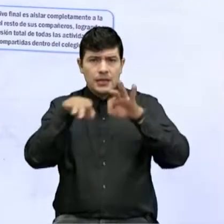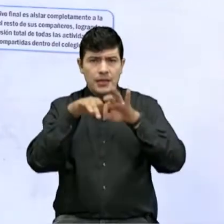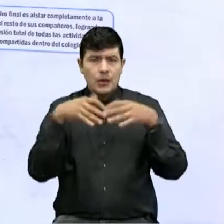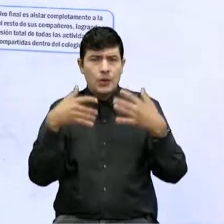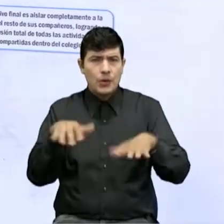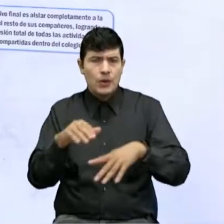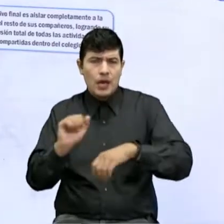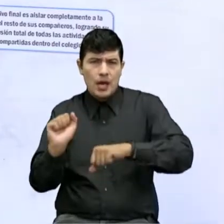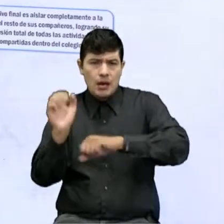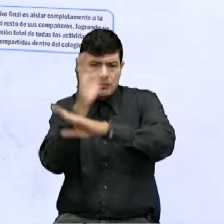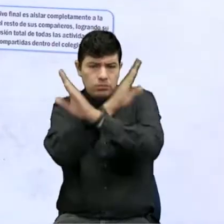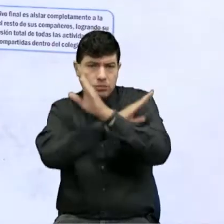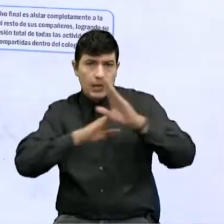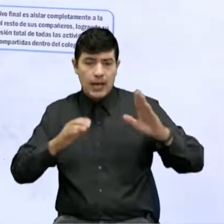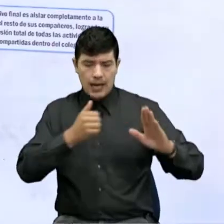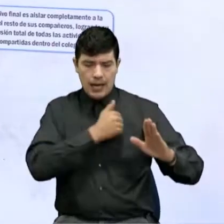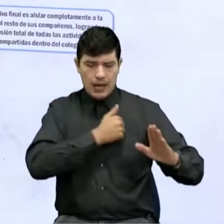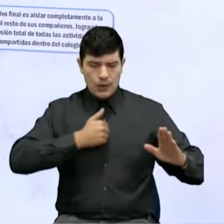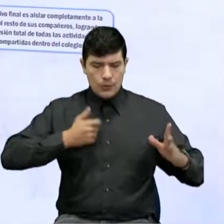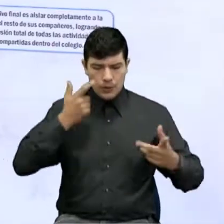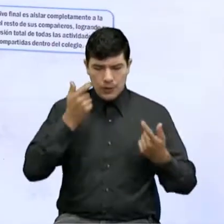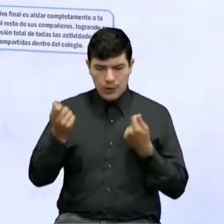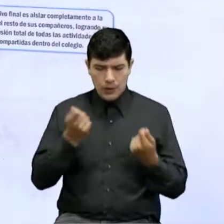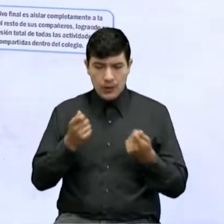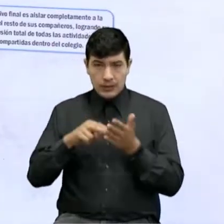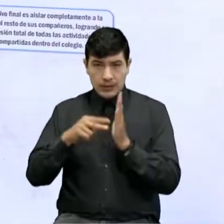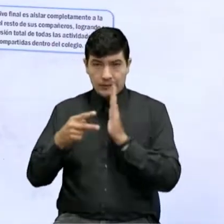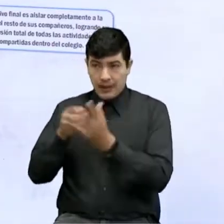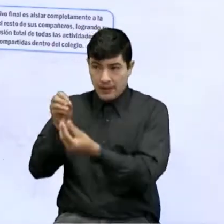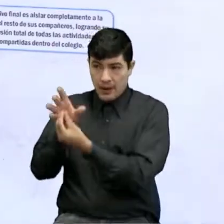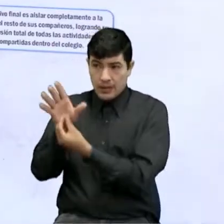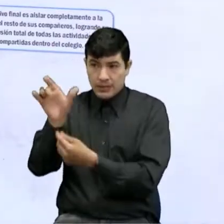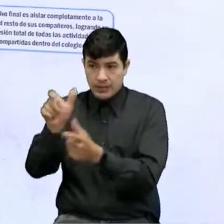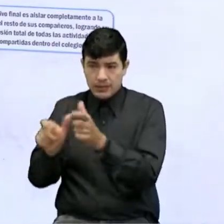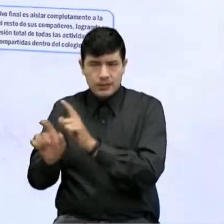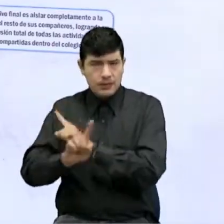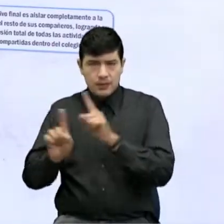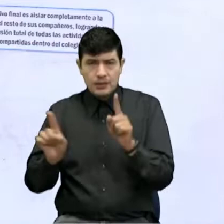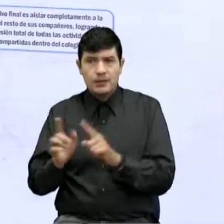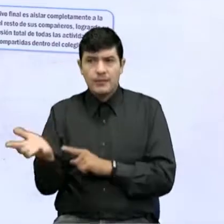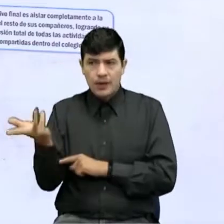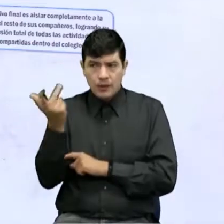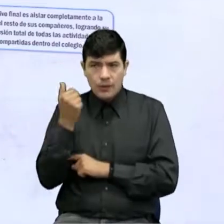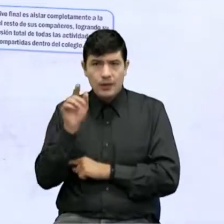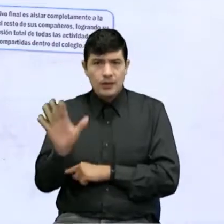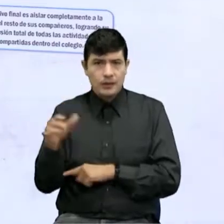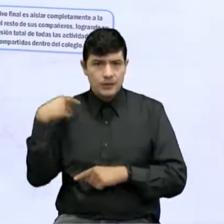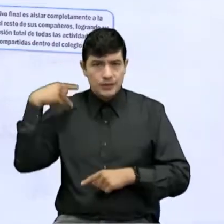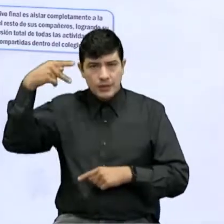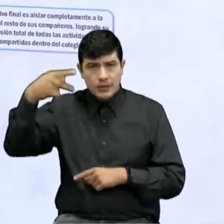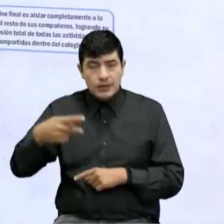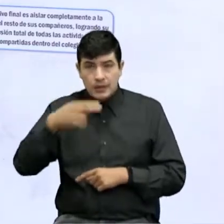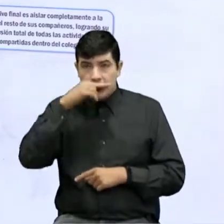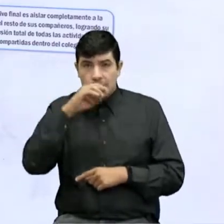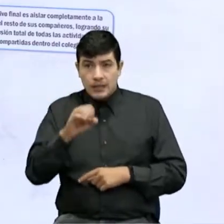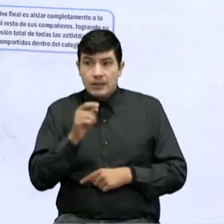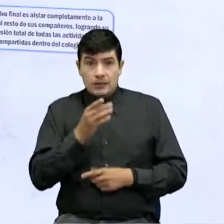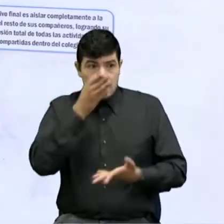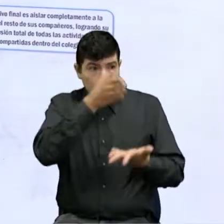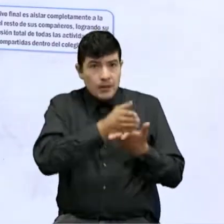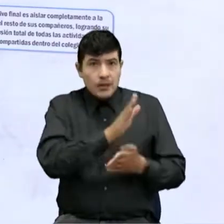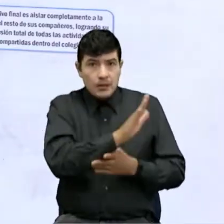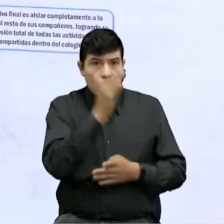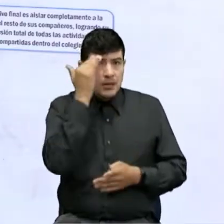son para autocontrolarse uno, no para atacar a la persona. Sí. Recuerdo el caso, me contaron esta historia, un niño que iba a una academia de